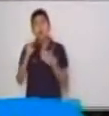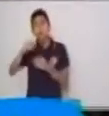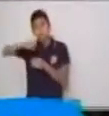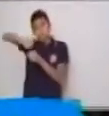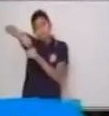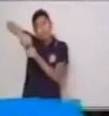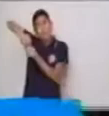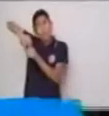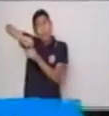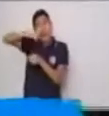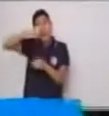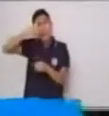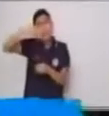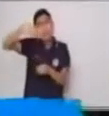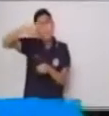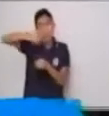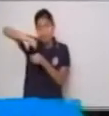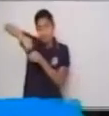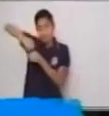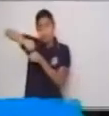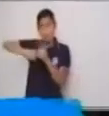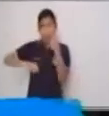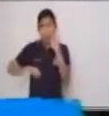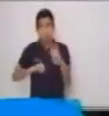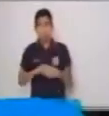Llegan 3, agarro 3,